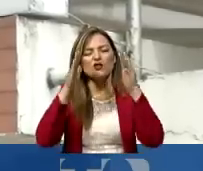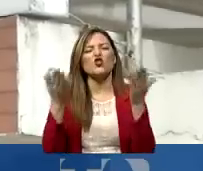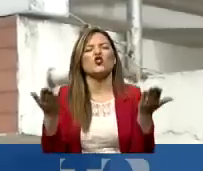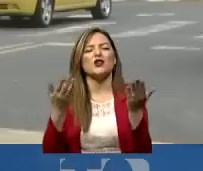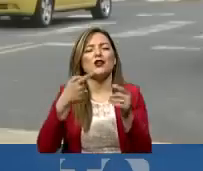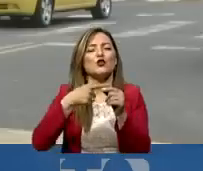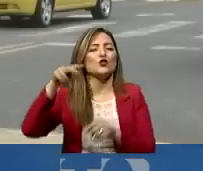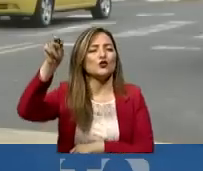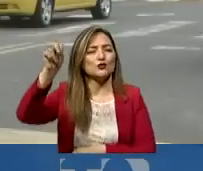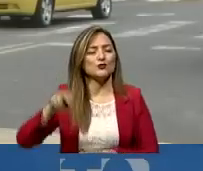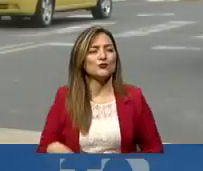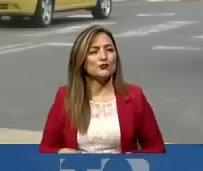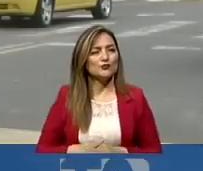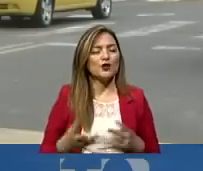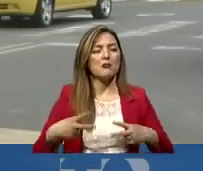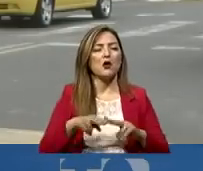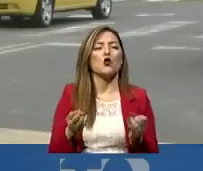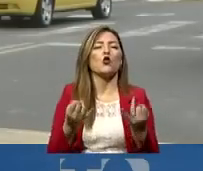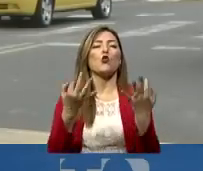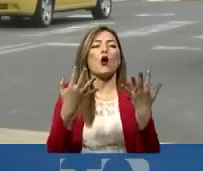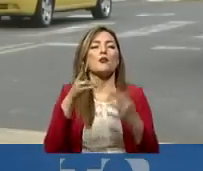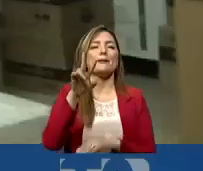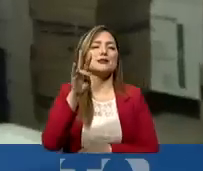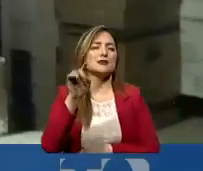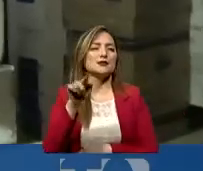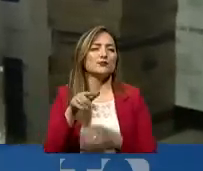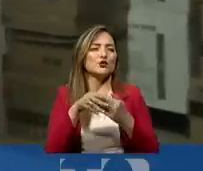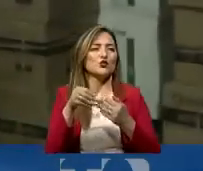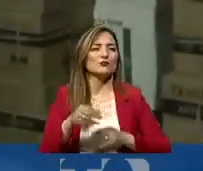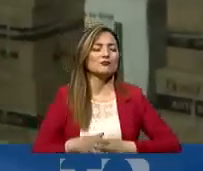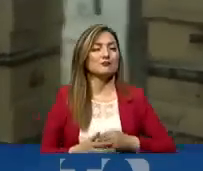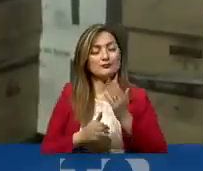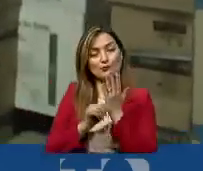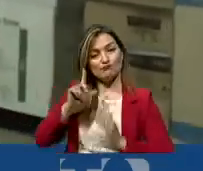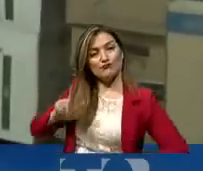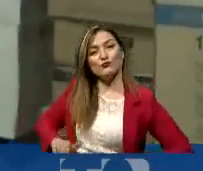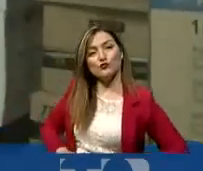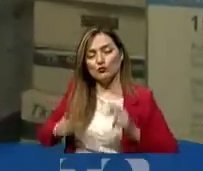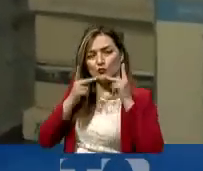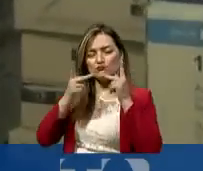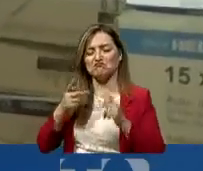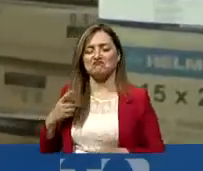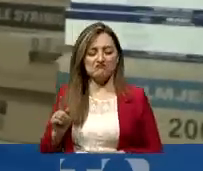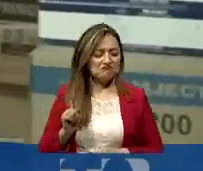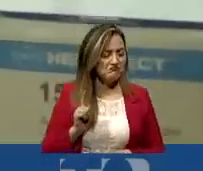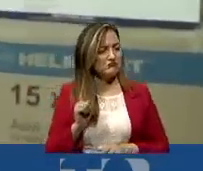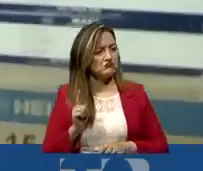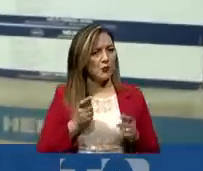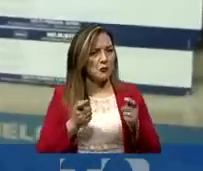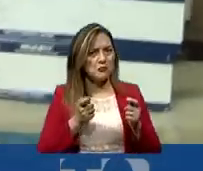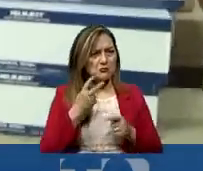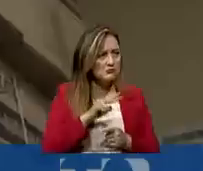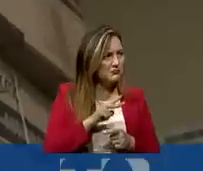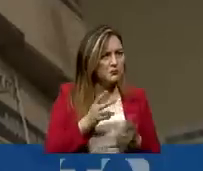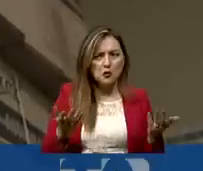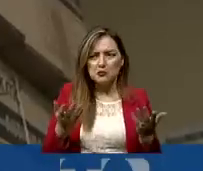de la capital, y que estaban valorados en $27,000. El Ministerio de Salud Pública se percató de su ausencia en un control de rutina